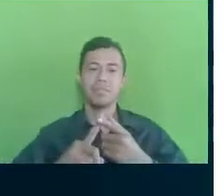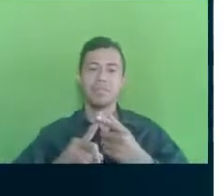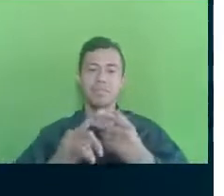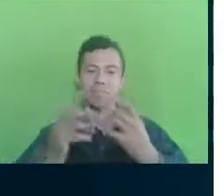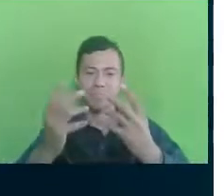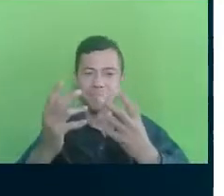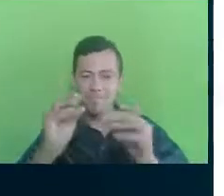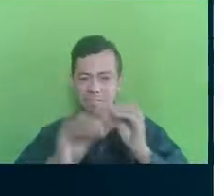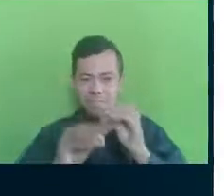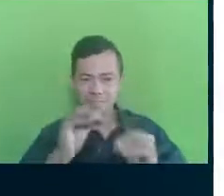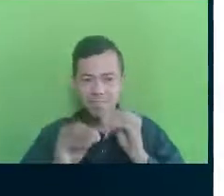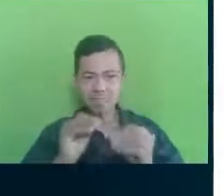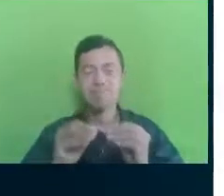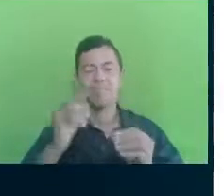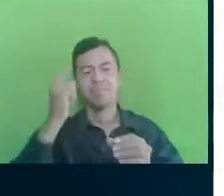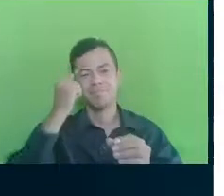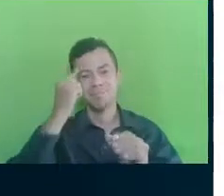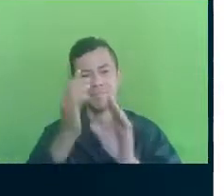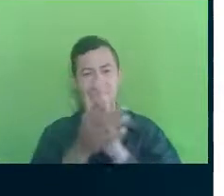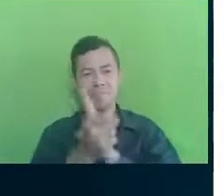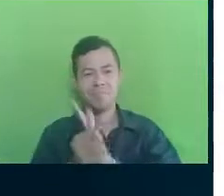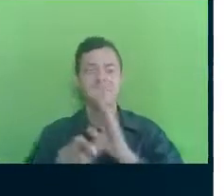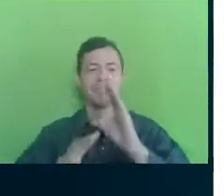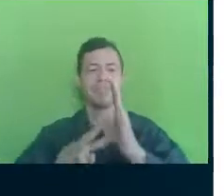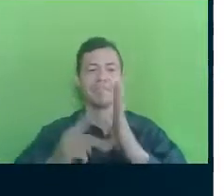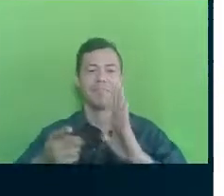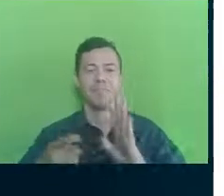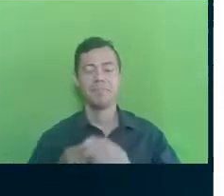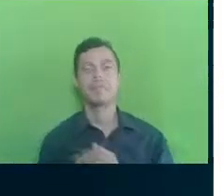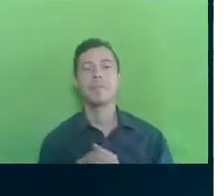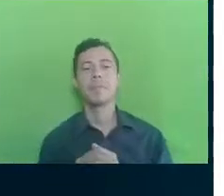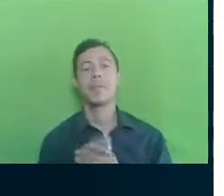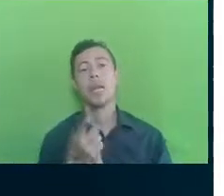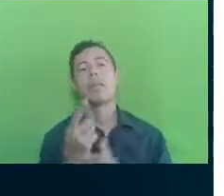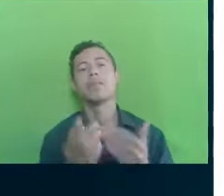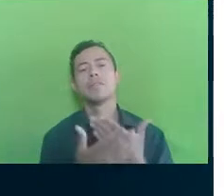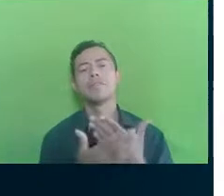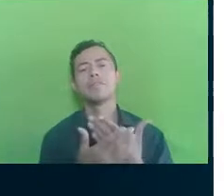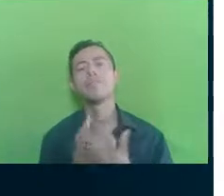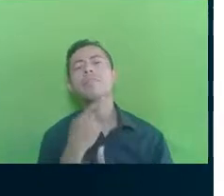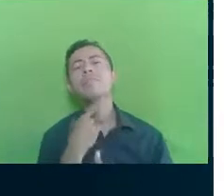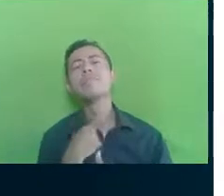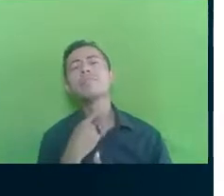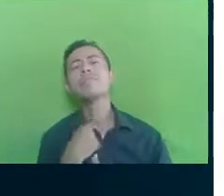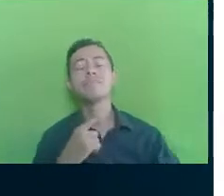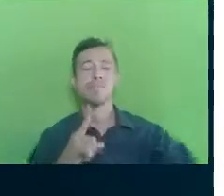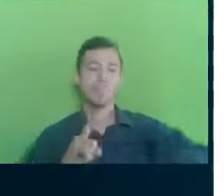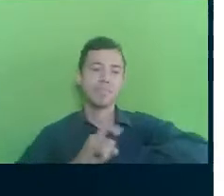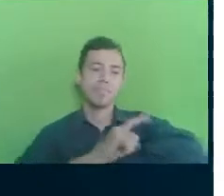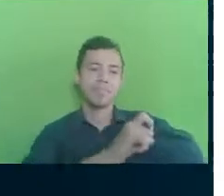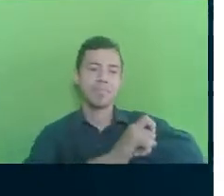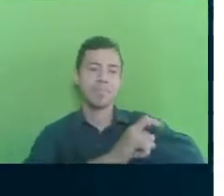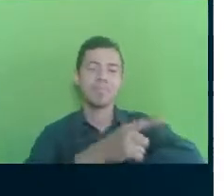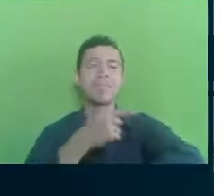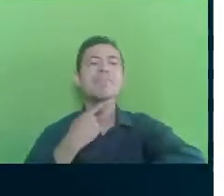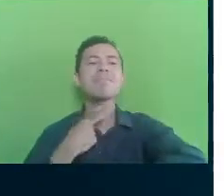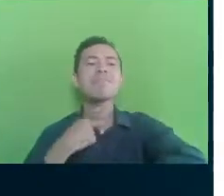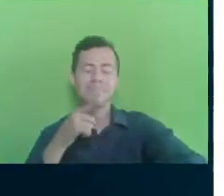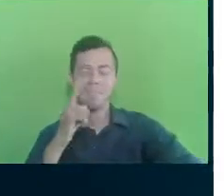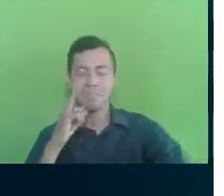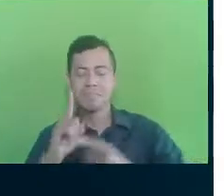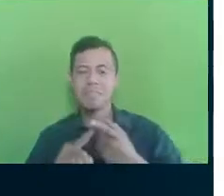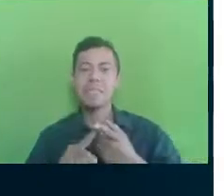inteligencia artificial. Y algo, digamos, que lo que más me gusta de estar con Google hoy en día es que la gran